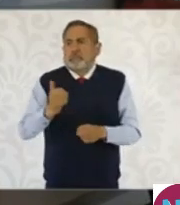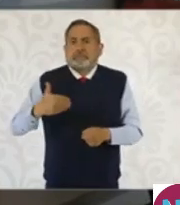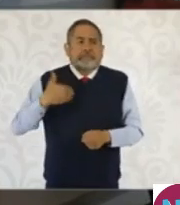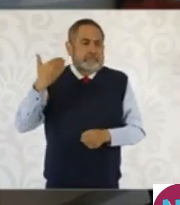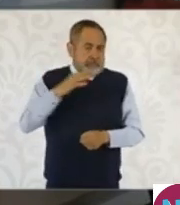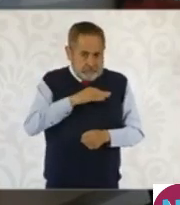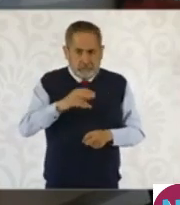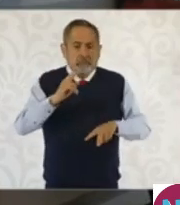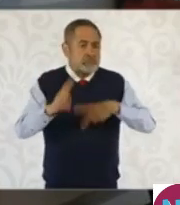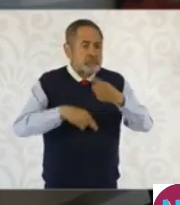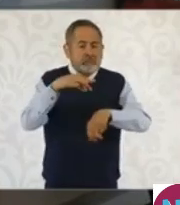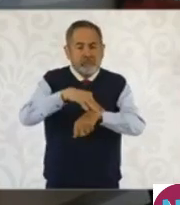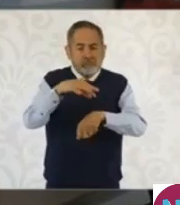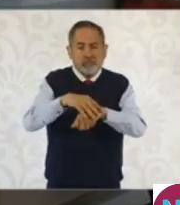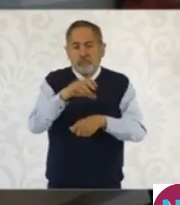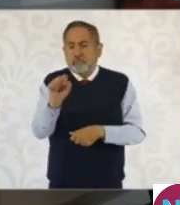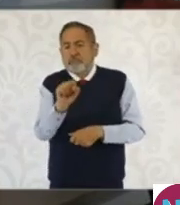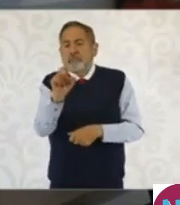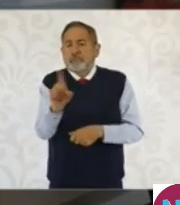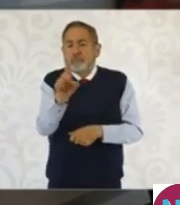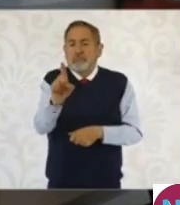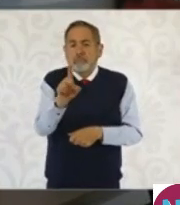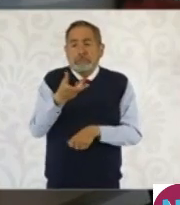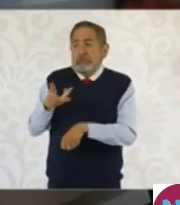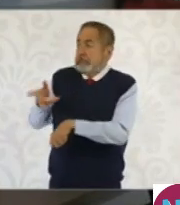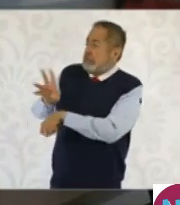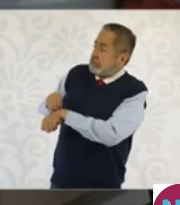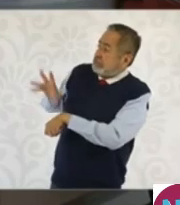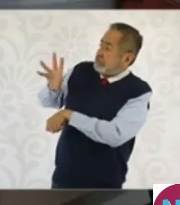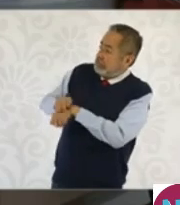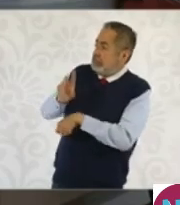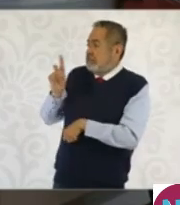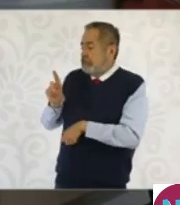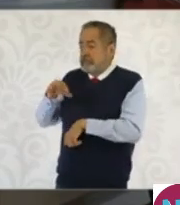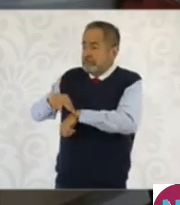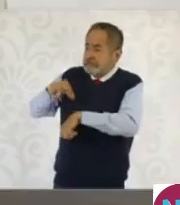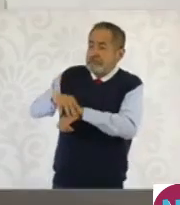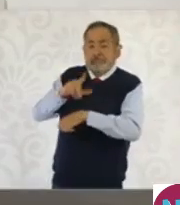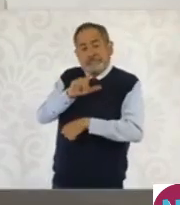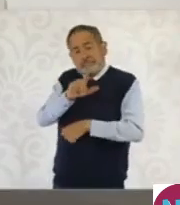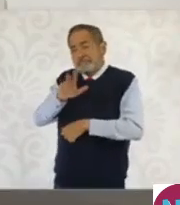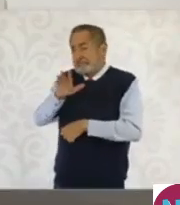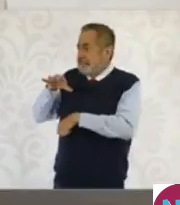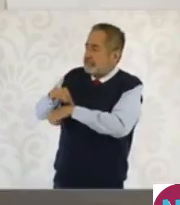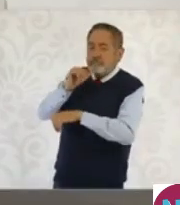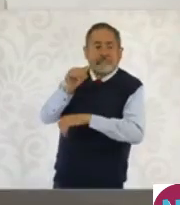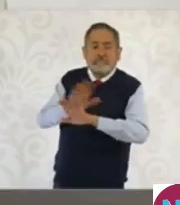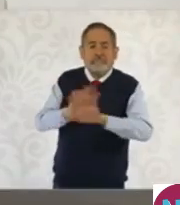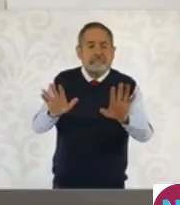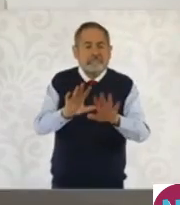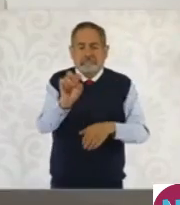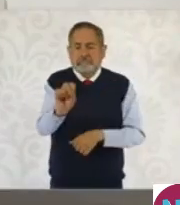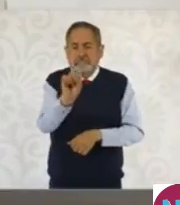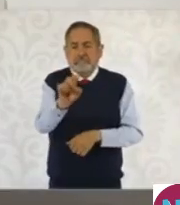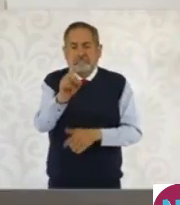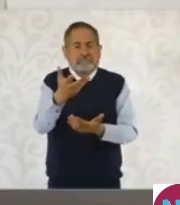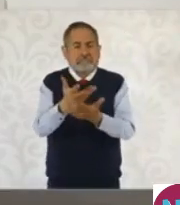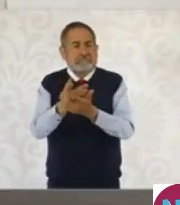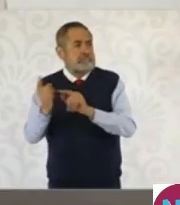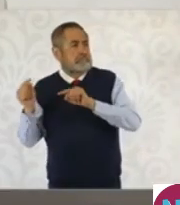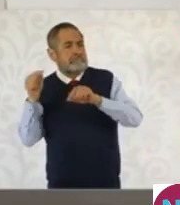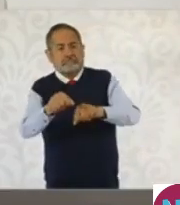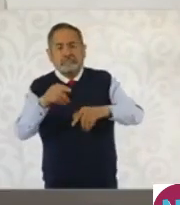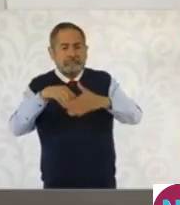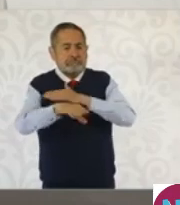más cómodo poder ir en fin de semana sin tener que pedir un permiso para ir a su consulta de medicina familiar. Finalmente,